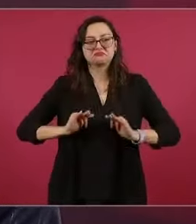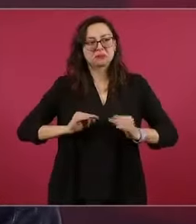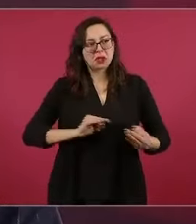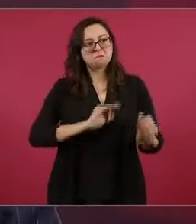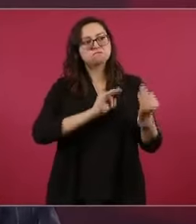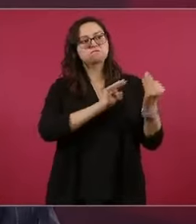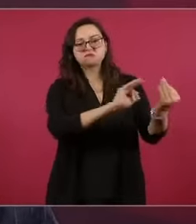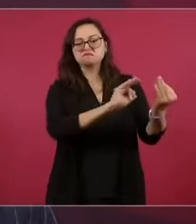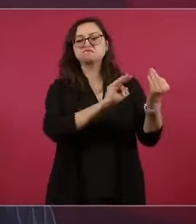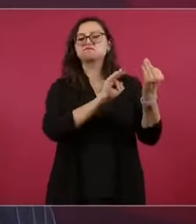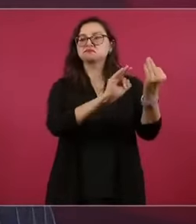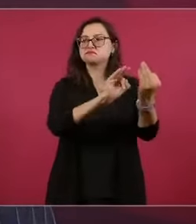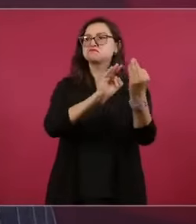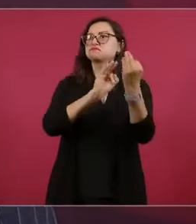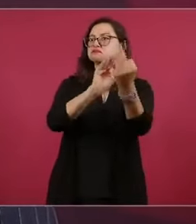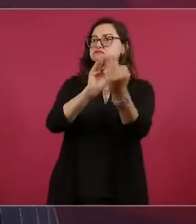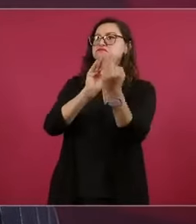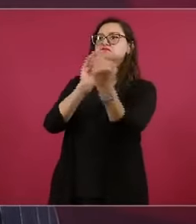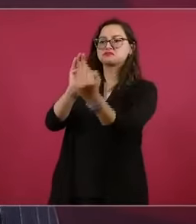enfrentar